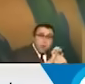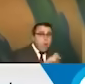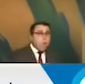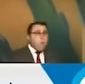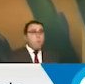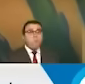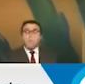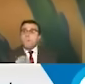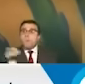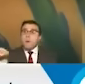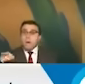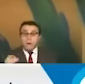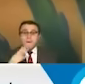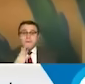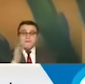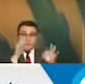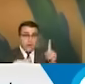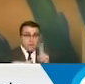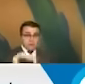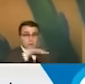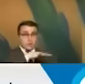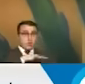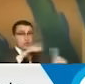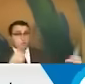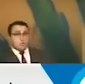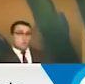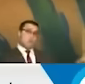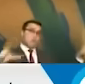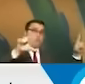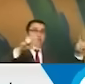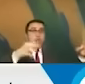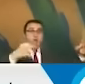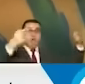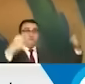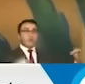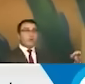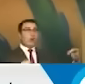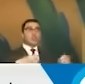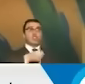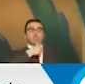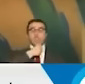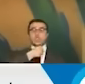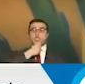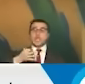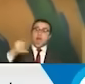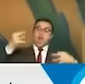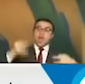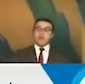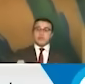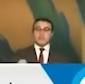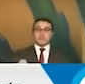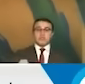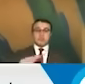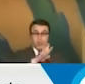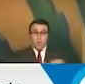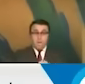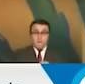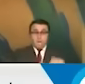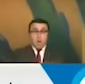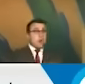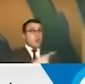lo dicen en las pantallas oficiales los noticieros oficiales del